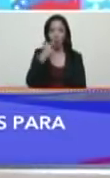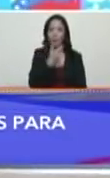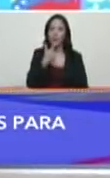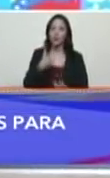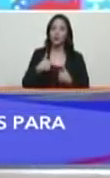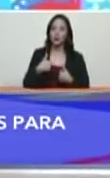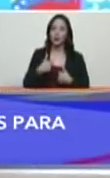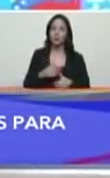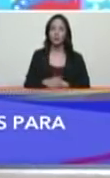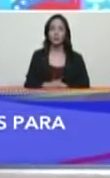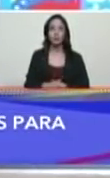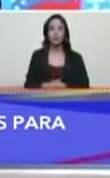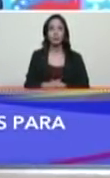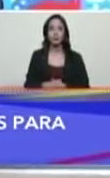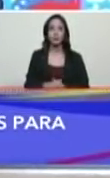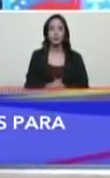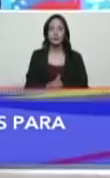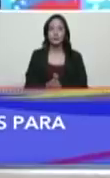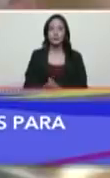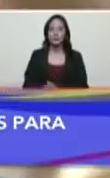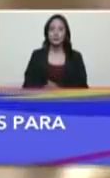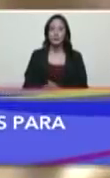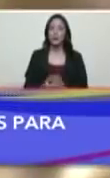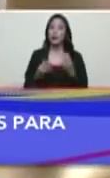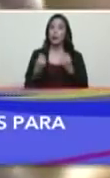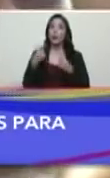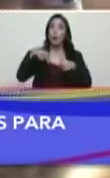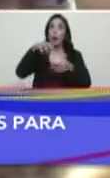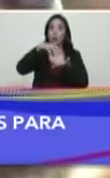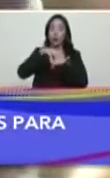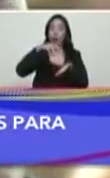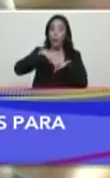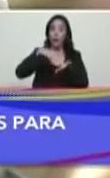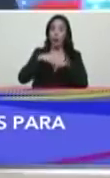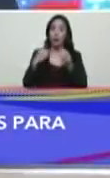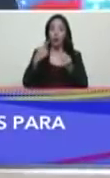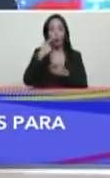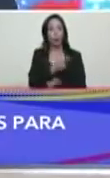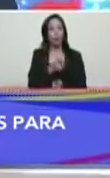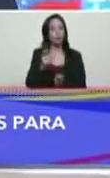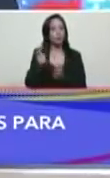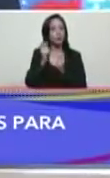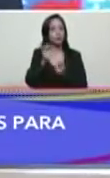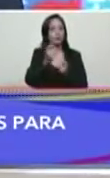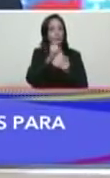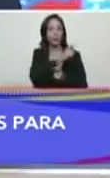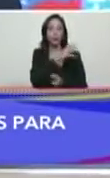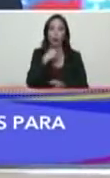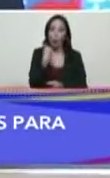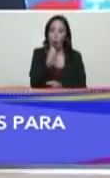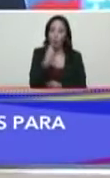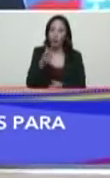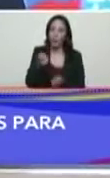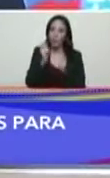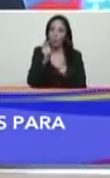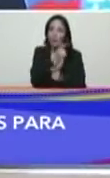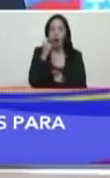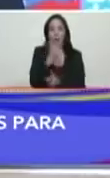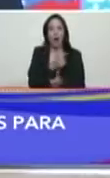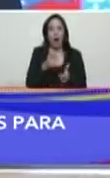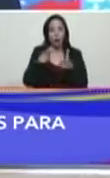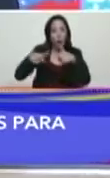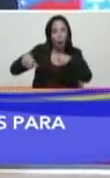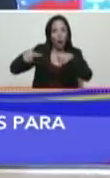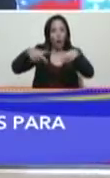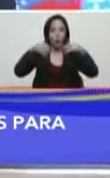Miranda. Me decía cómo en Miranda han ido encontrando gente muy joven, colocando